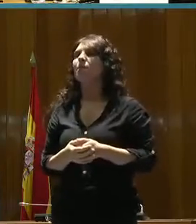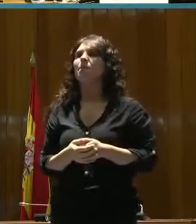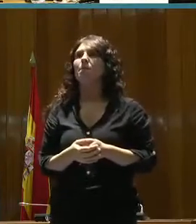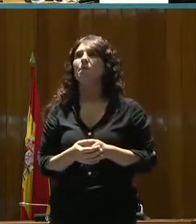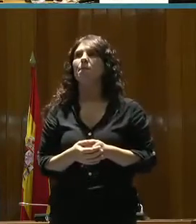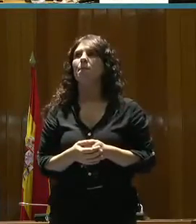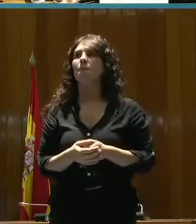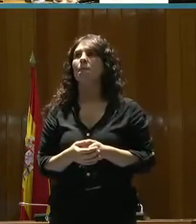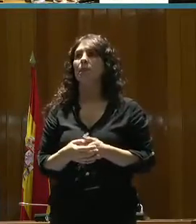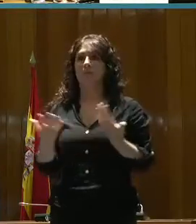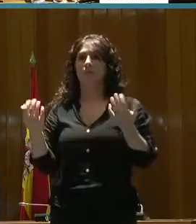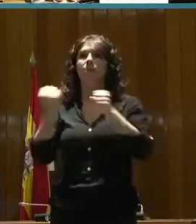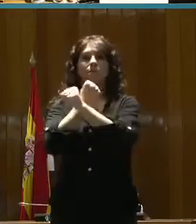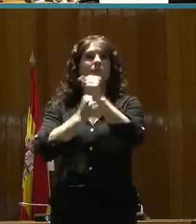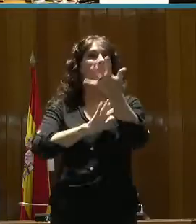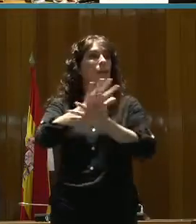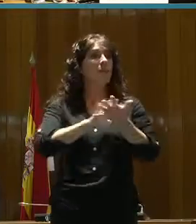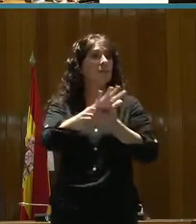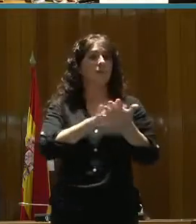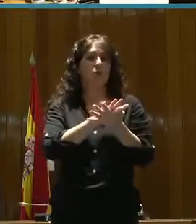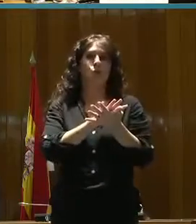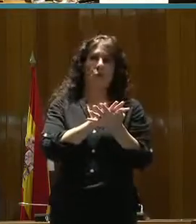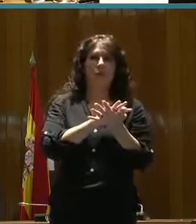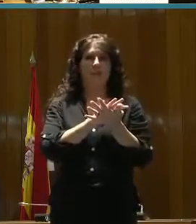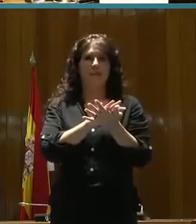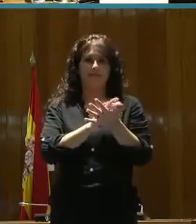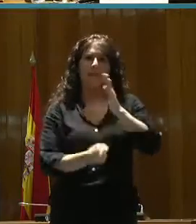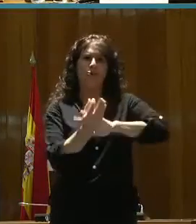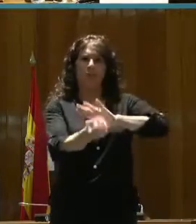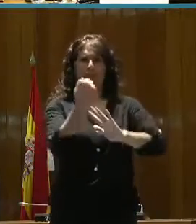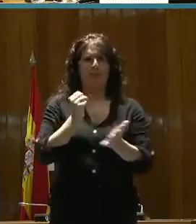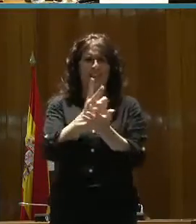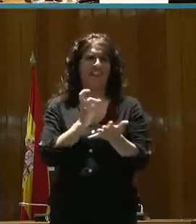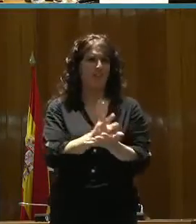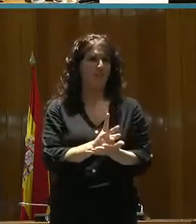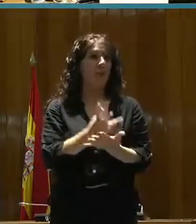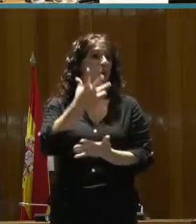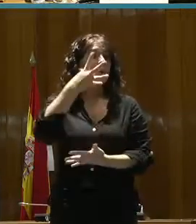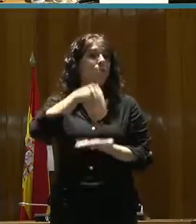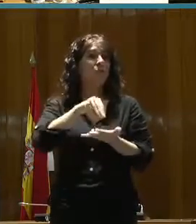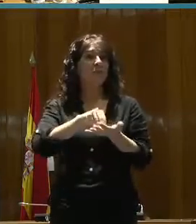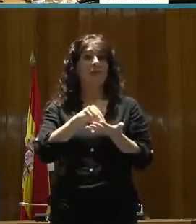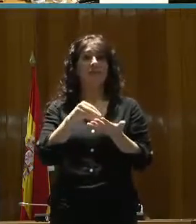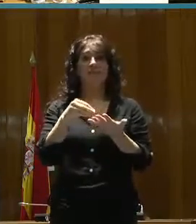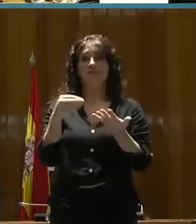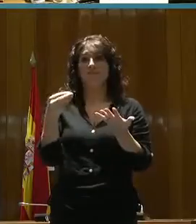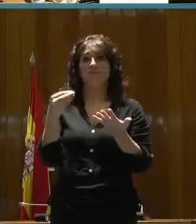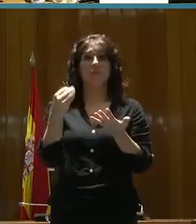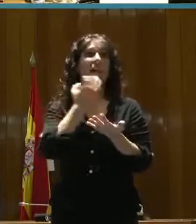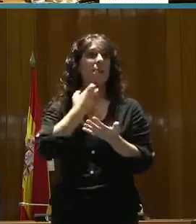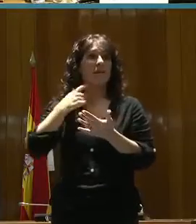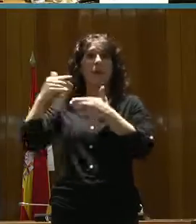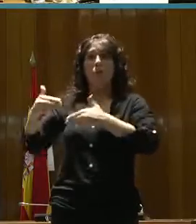trabajando en lengua de signos nos hemos enfrentado a retos a los cuales no nos daba ningún tipo de respuesta la gramaticografía